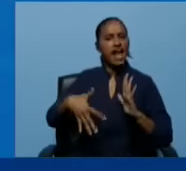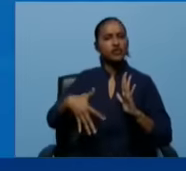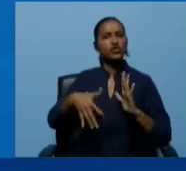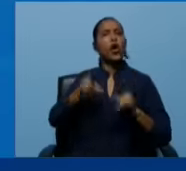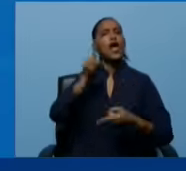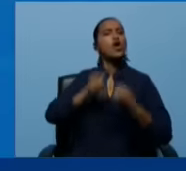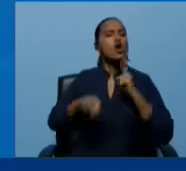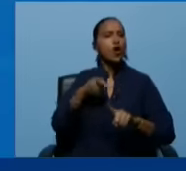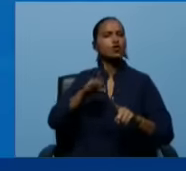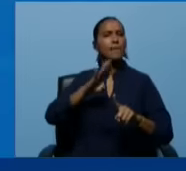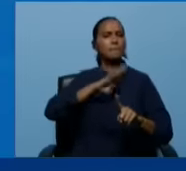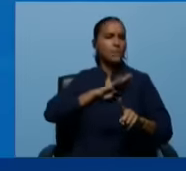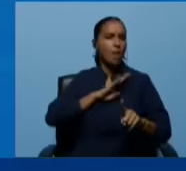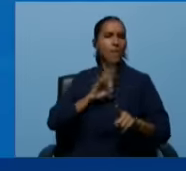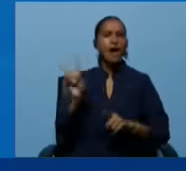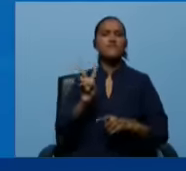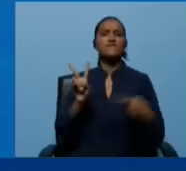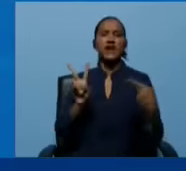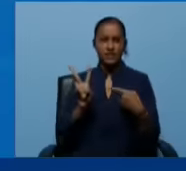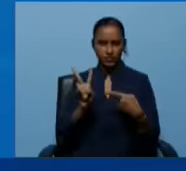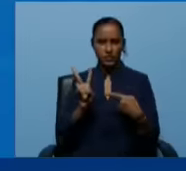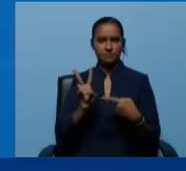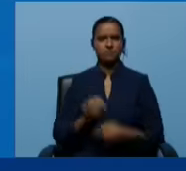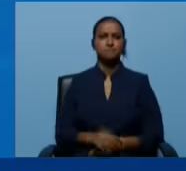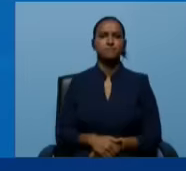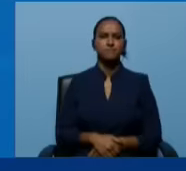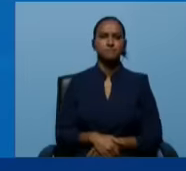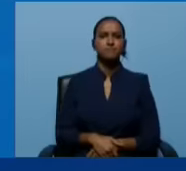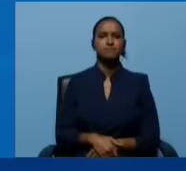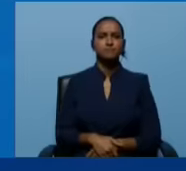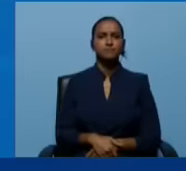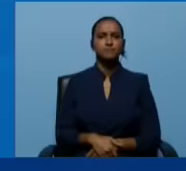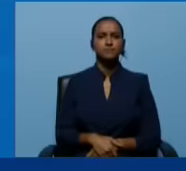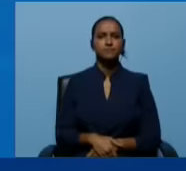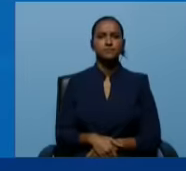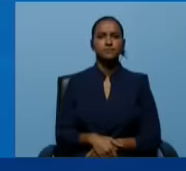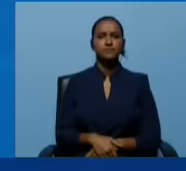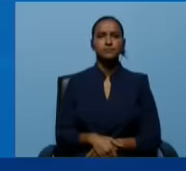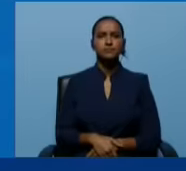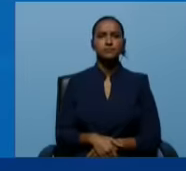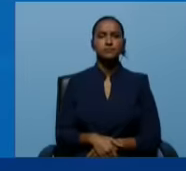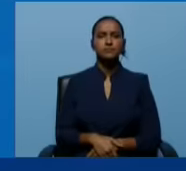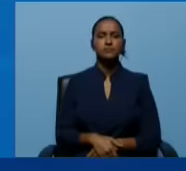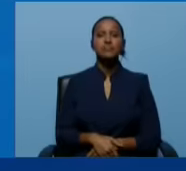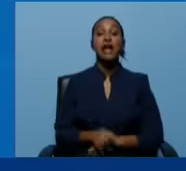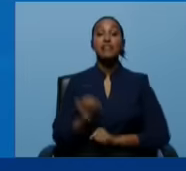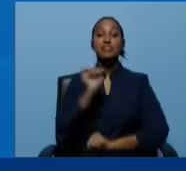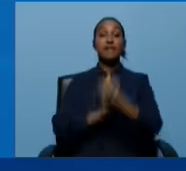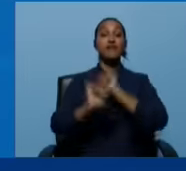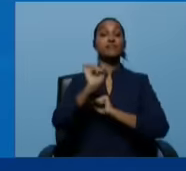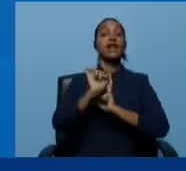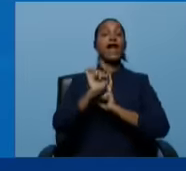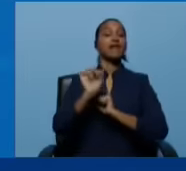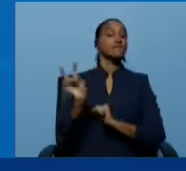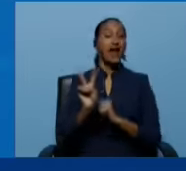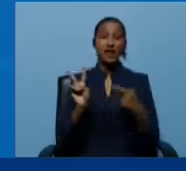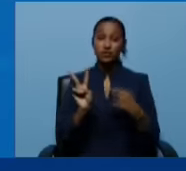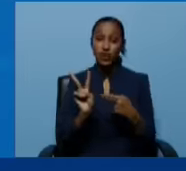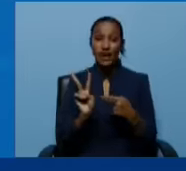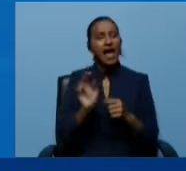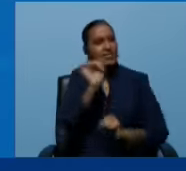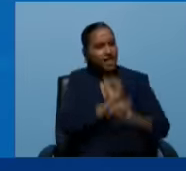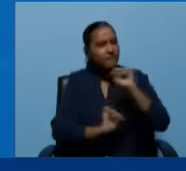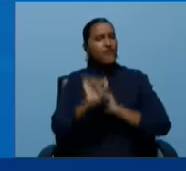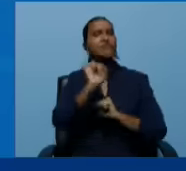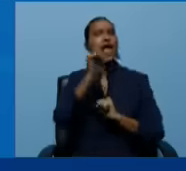que tanto han perjudicado a nuestro pueblo. Defender a Venezuela es defender el sueño de la